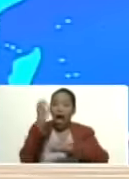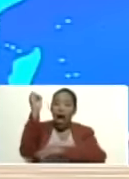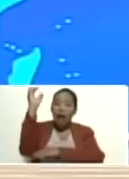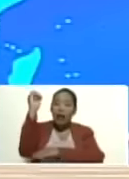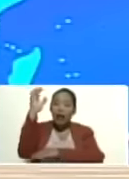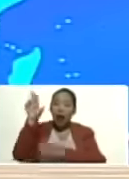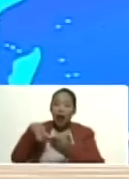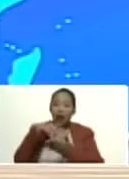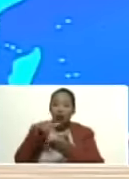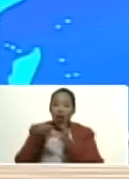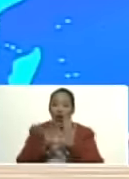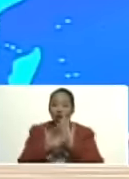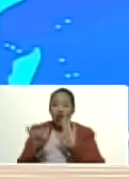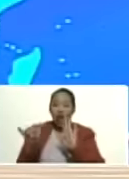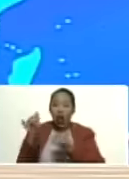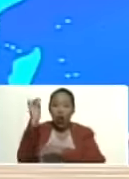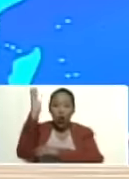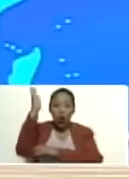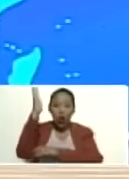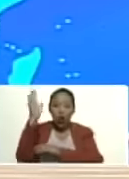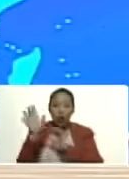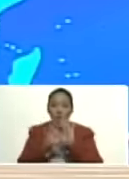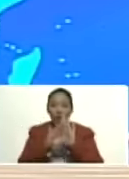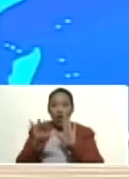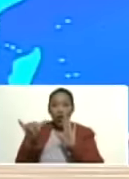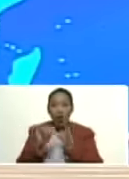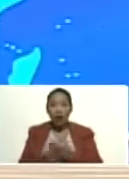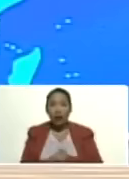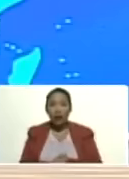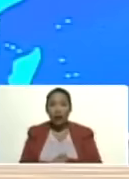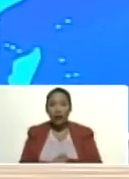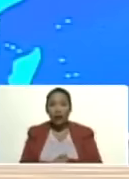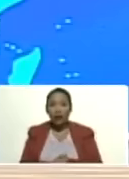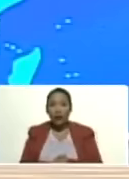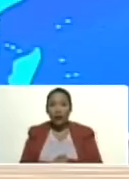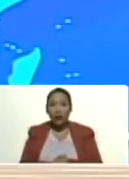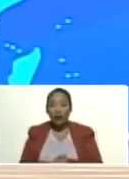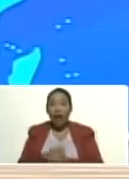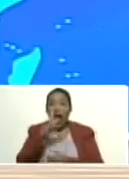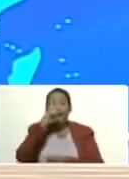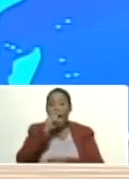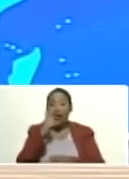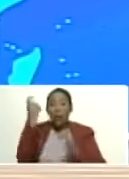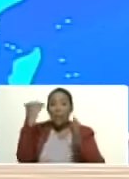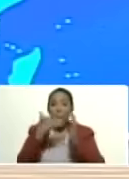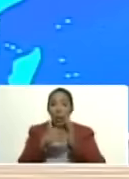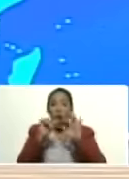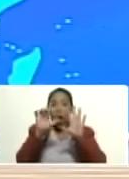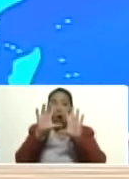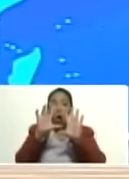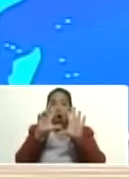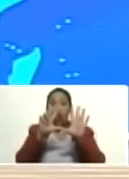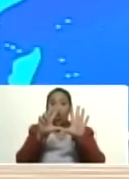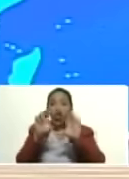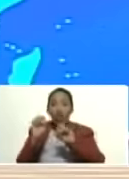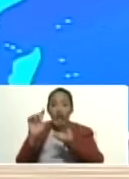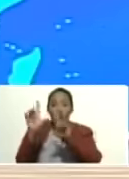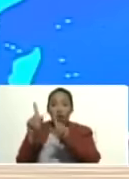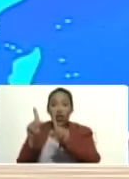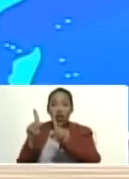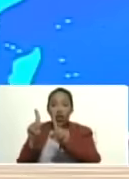Nacional Constituyente, un Congreso Constituyente, que en el año 1811